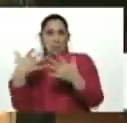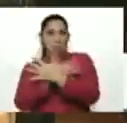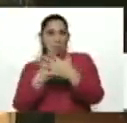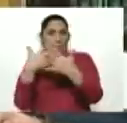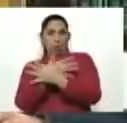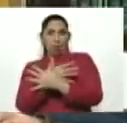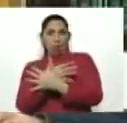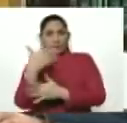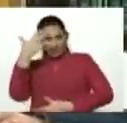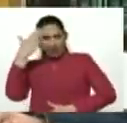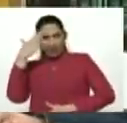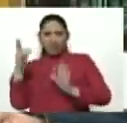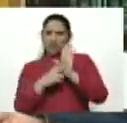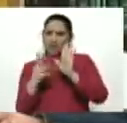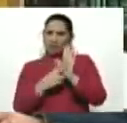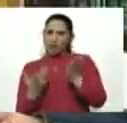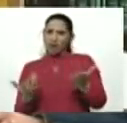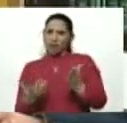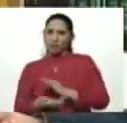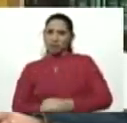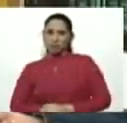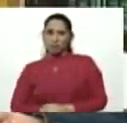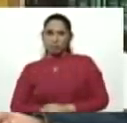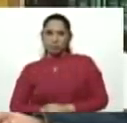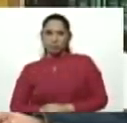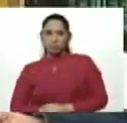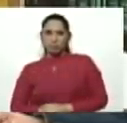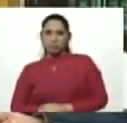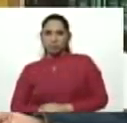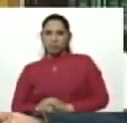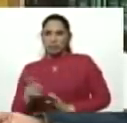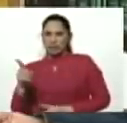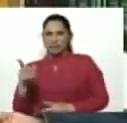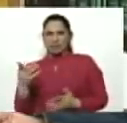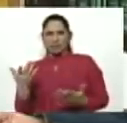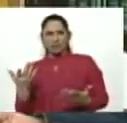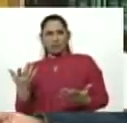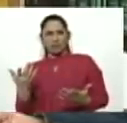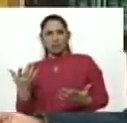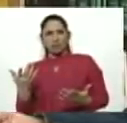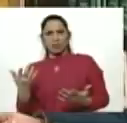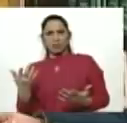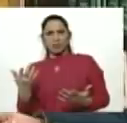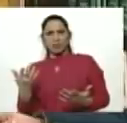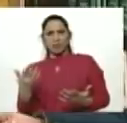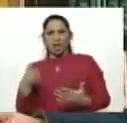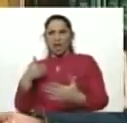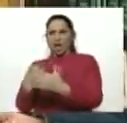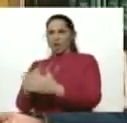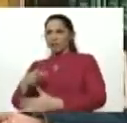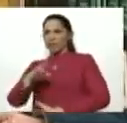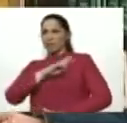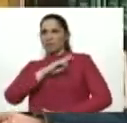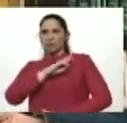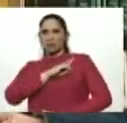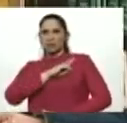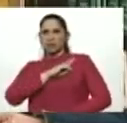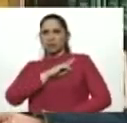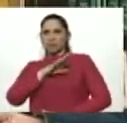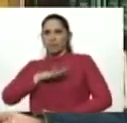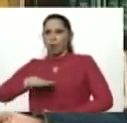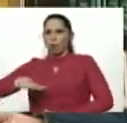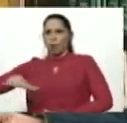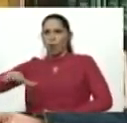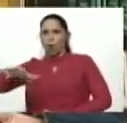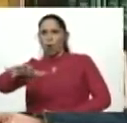para saber la verdad de esta primavera antirracista que recorre los Estados